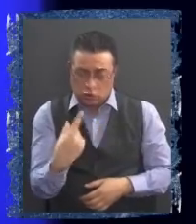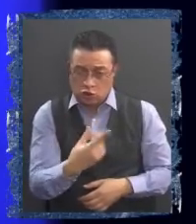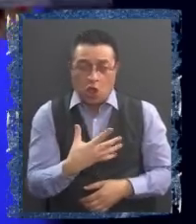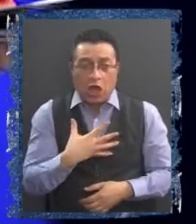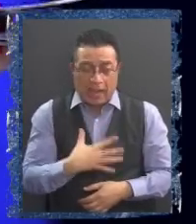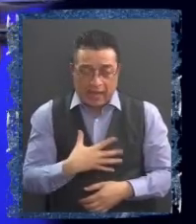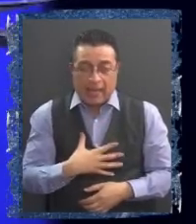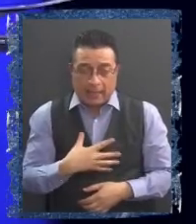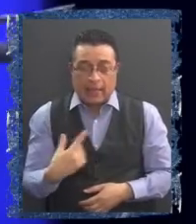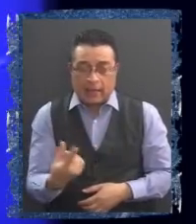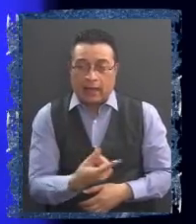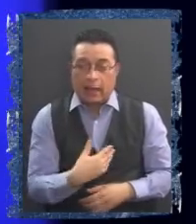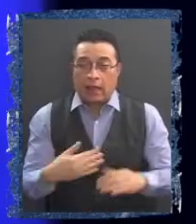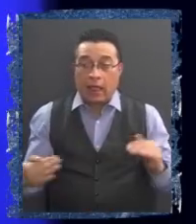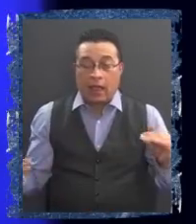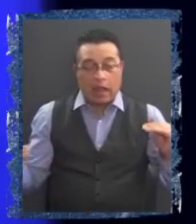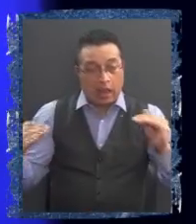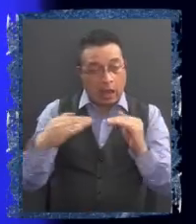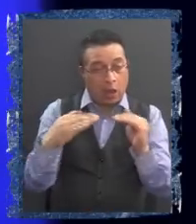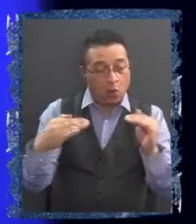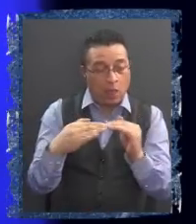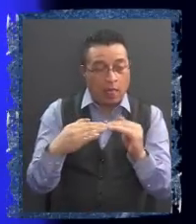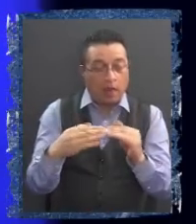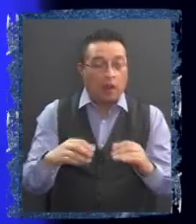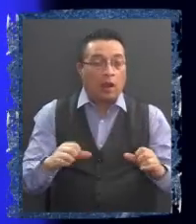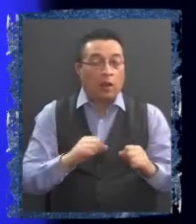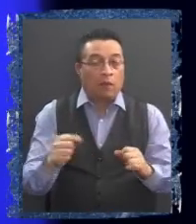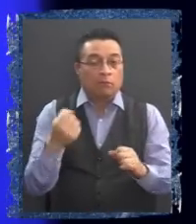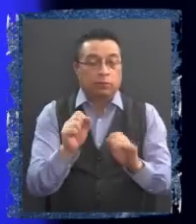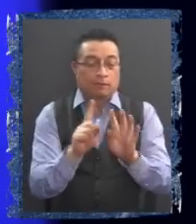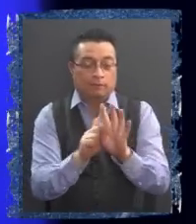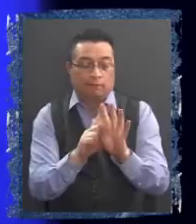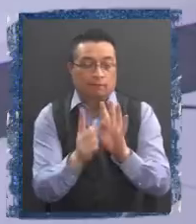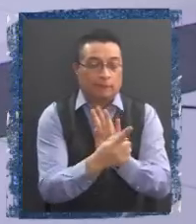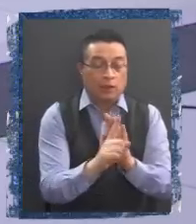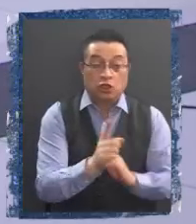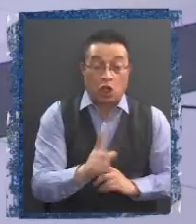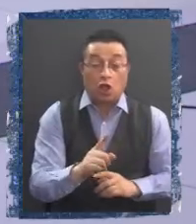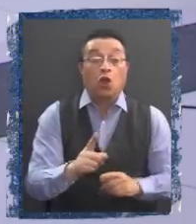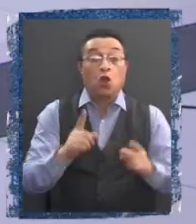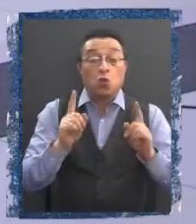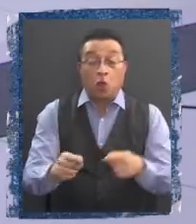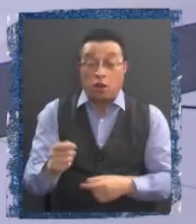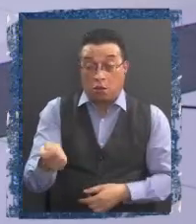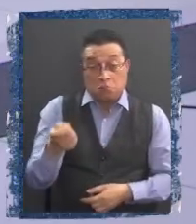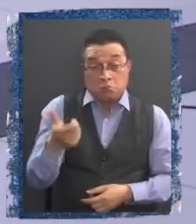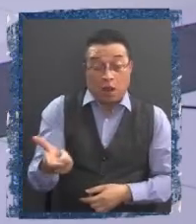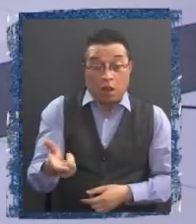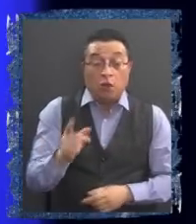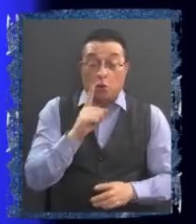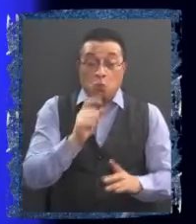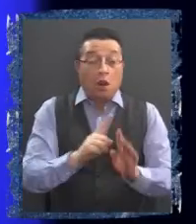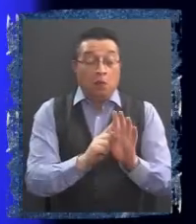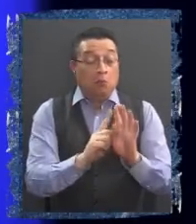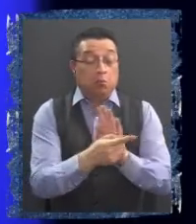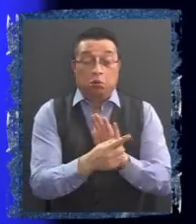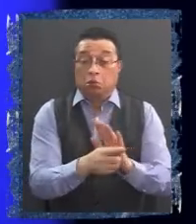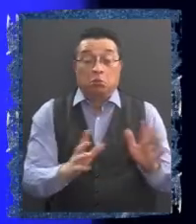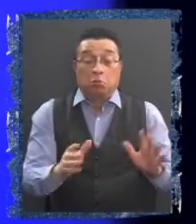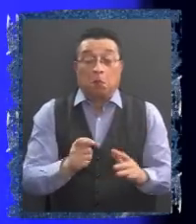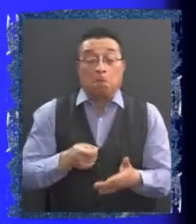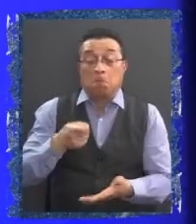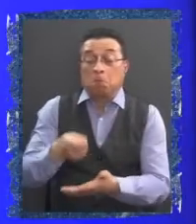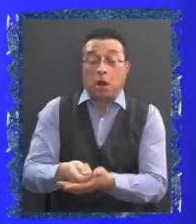que hacer igualdad y que no nos podamos saltar la fila, igual entonces el que va a tener más dinero va a saltarse la lista de espera pagando